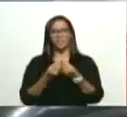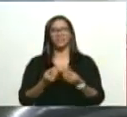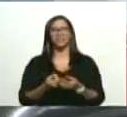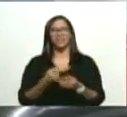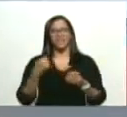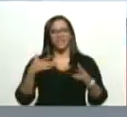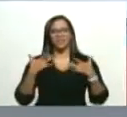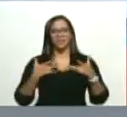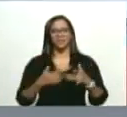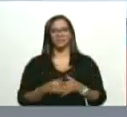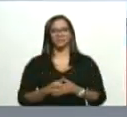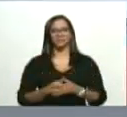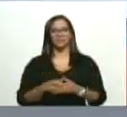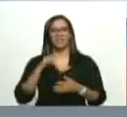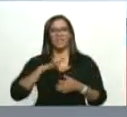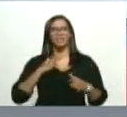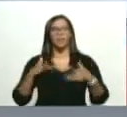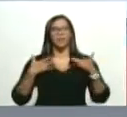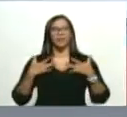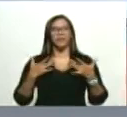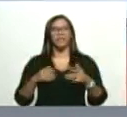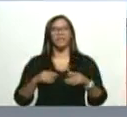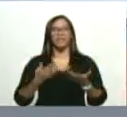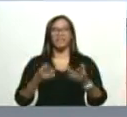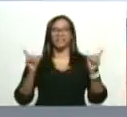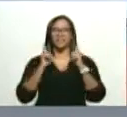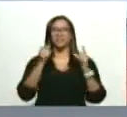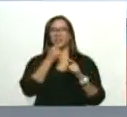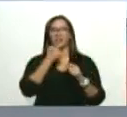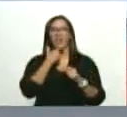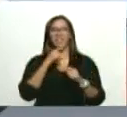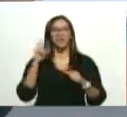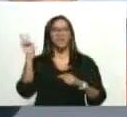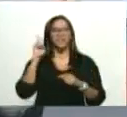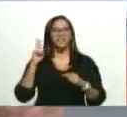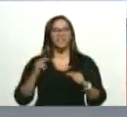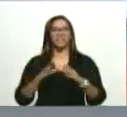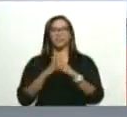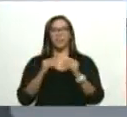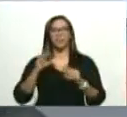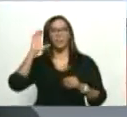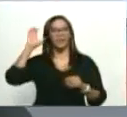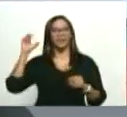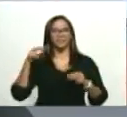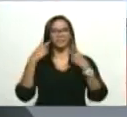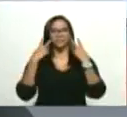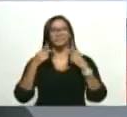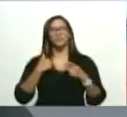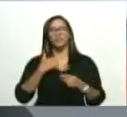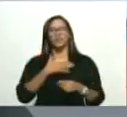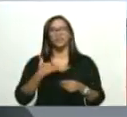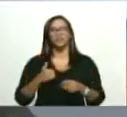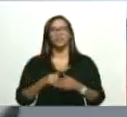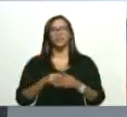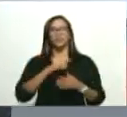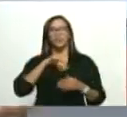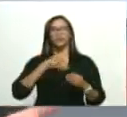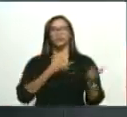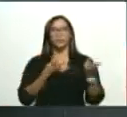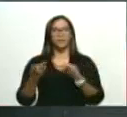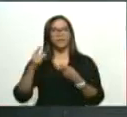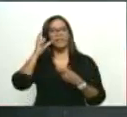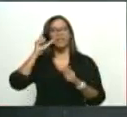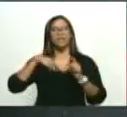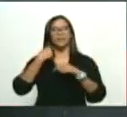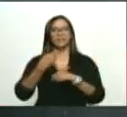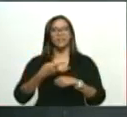jornada. Bueno, estamos en horario estelar en la televisión pública de Venezuela, nos están viendo en todo el país, y yo quisiera que nuestros ilustres invitados, que el día de